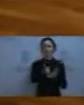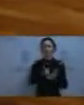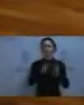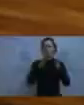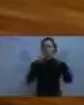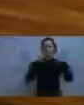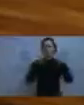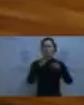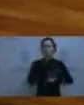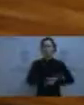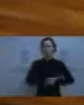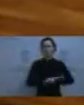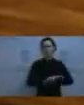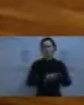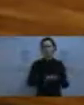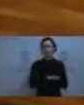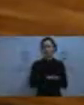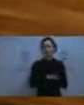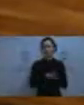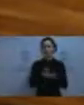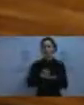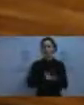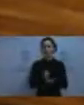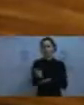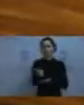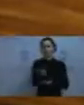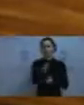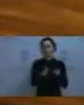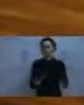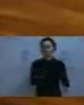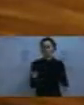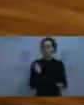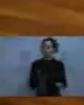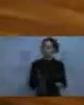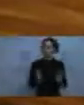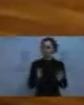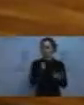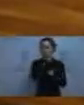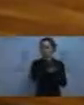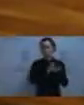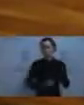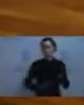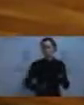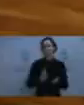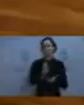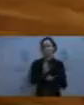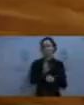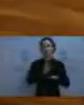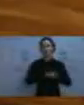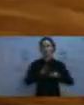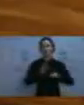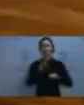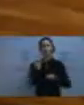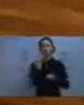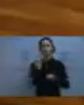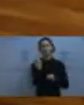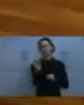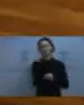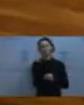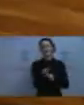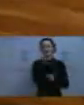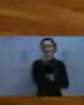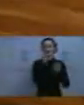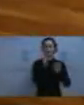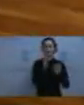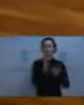Ellos hablaban de la contratación de ese personal y los informes fue, como dicen, se presentaron unos informes desfavorables, se presentaron alegaciones por